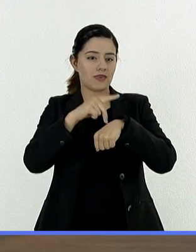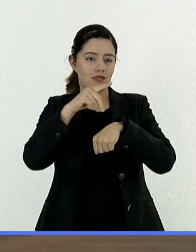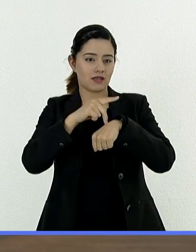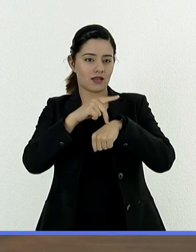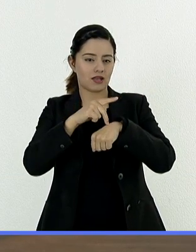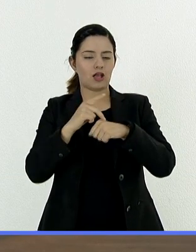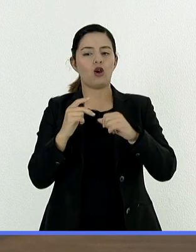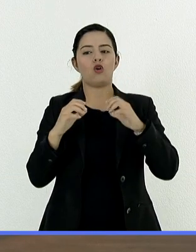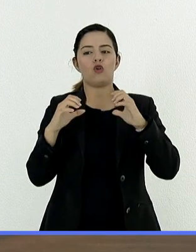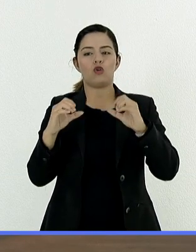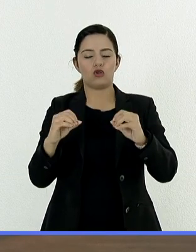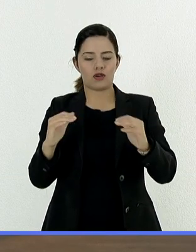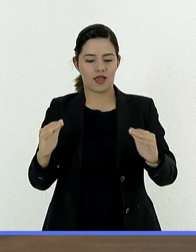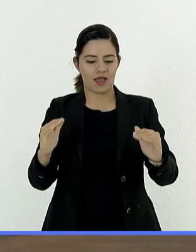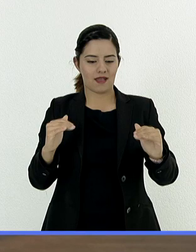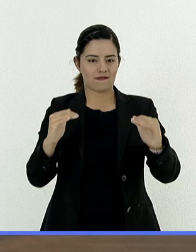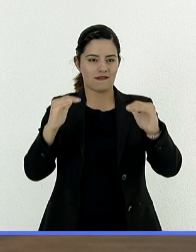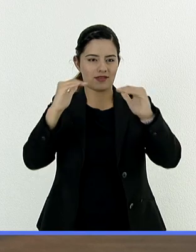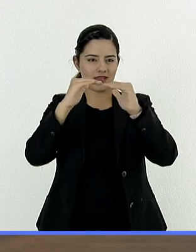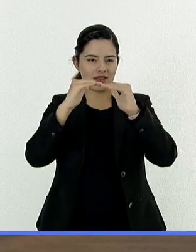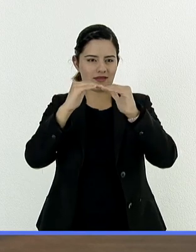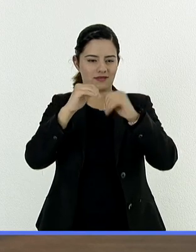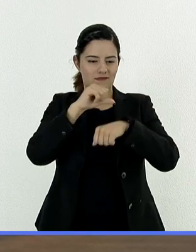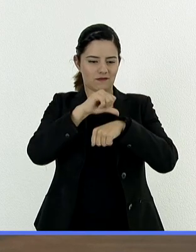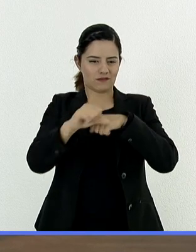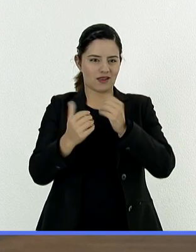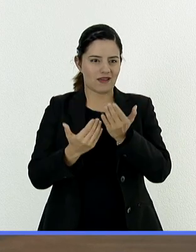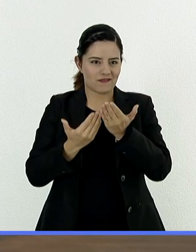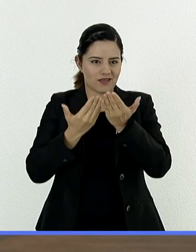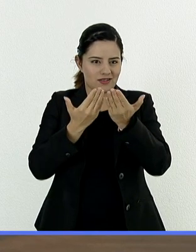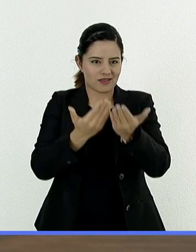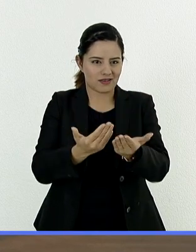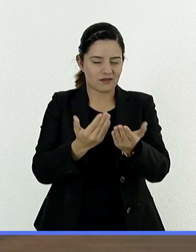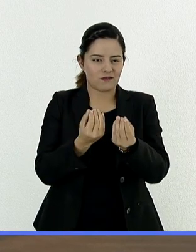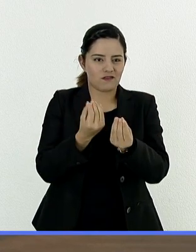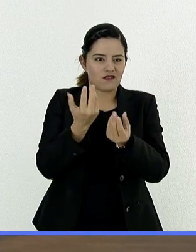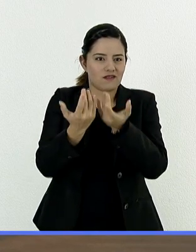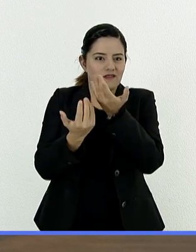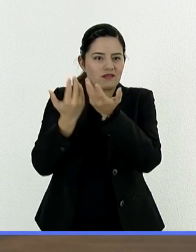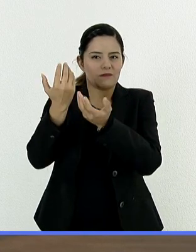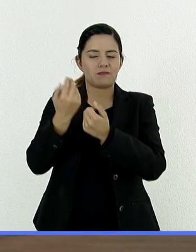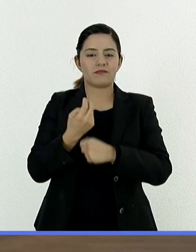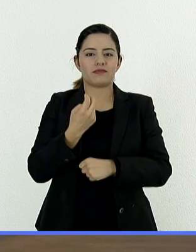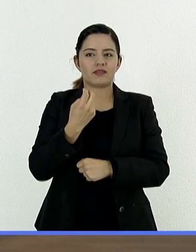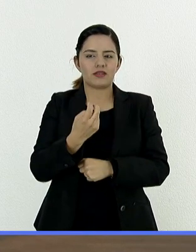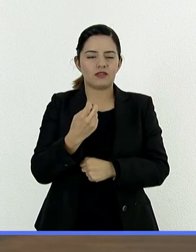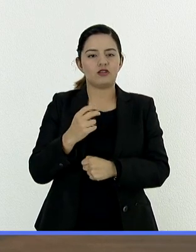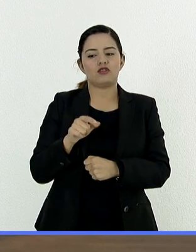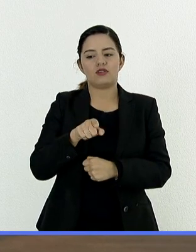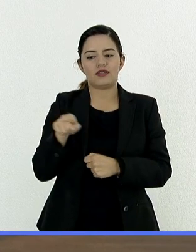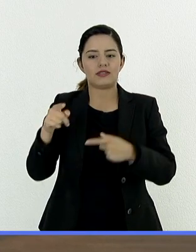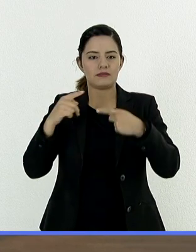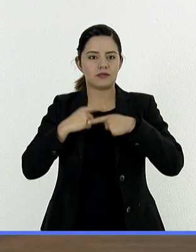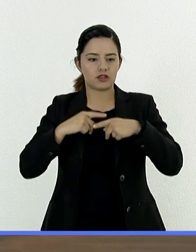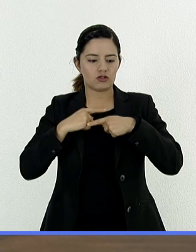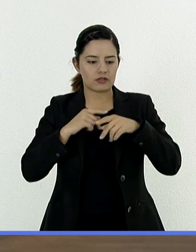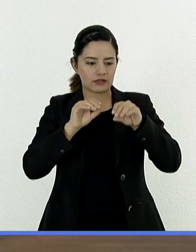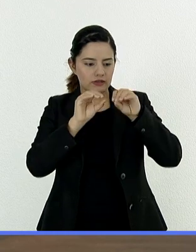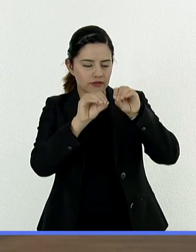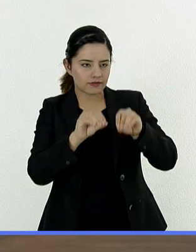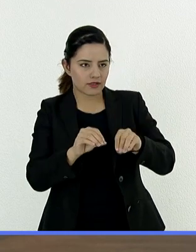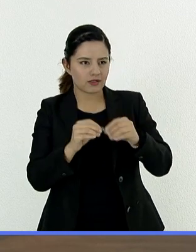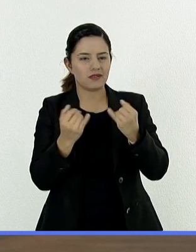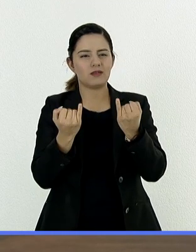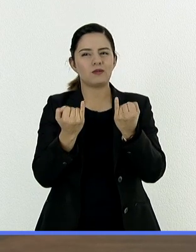lejos en cenotes inundados que fueron tuvieron que haber sido hechos por los hombres tempranos y vemos en el área